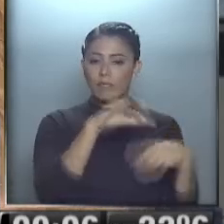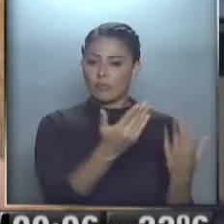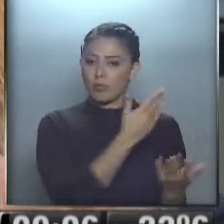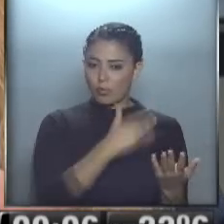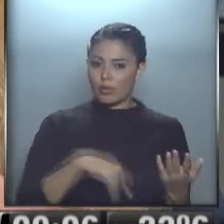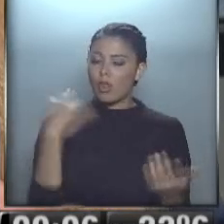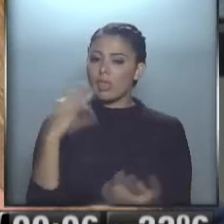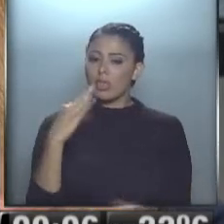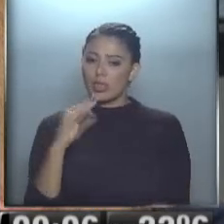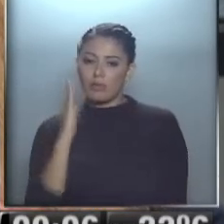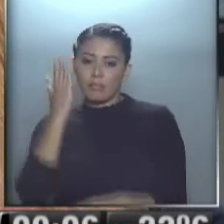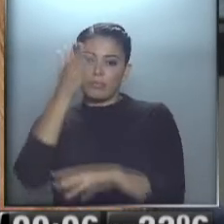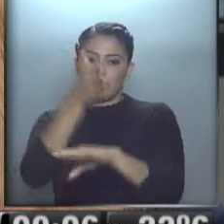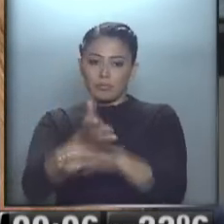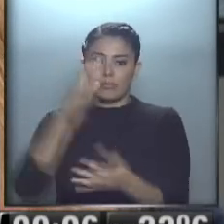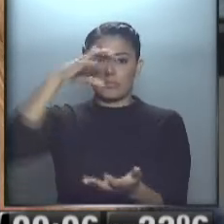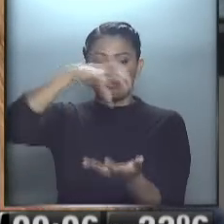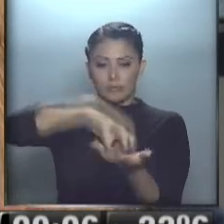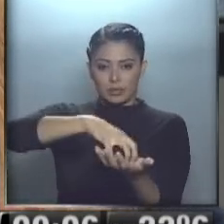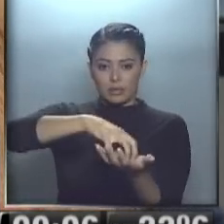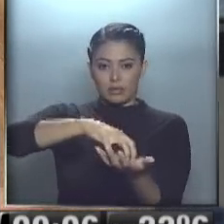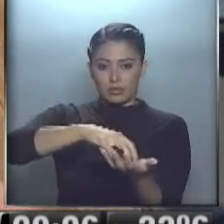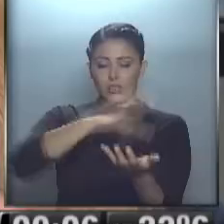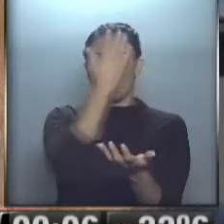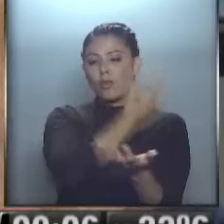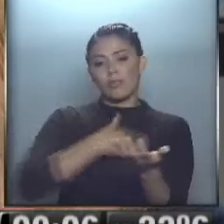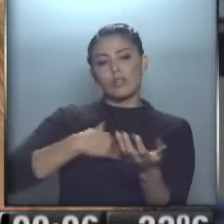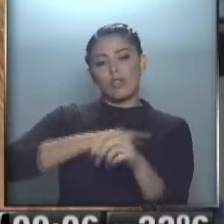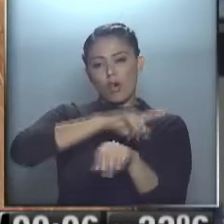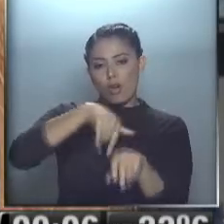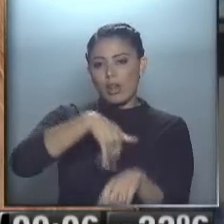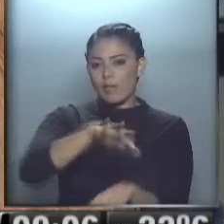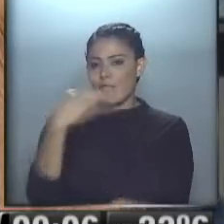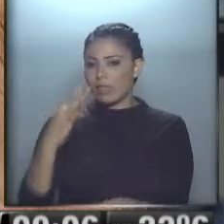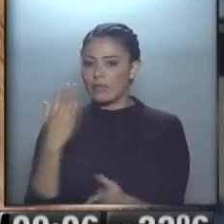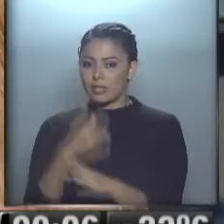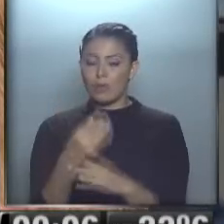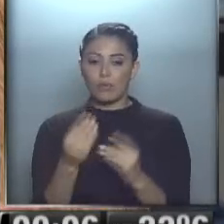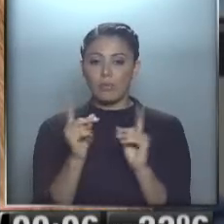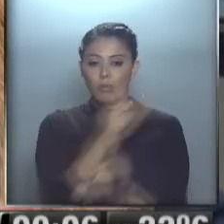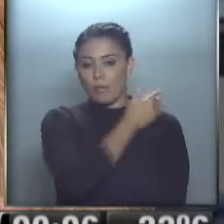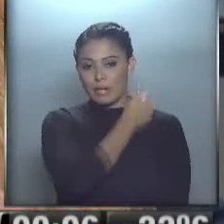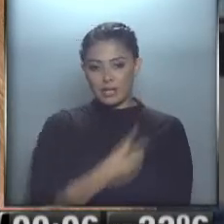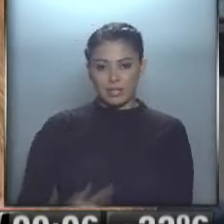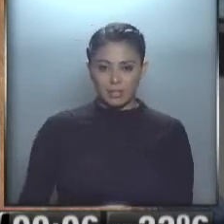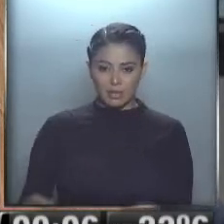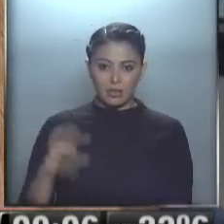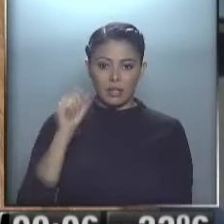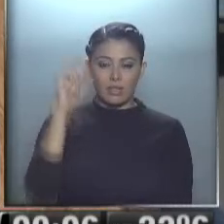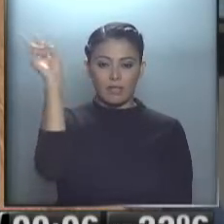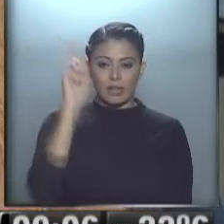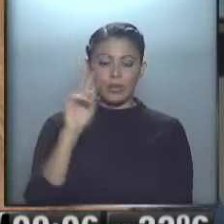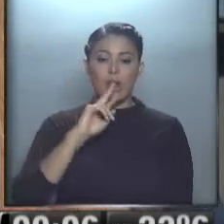tener que presentarse en el Palacio de Miraflores en un par de horas nada más eh Porque el presidente venezolano